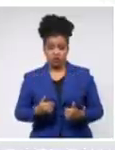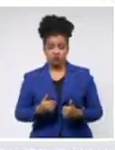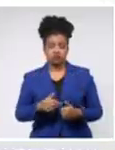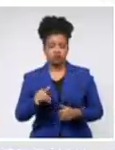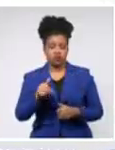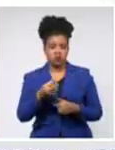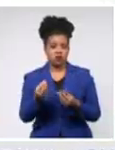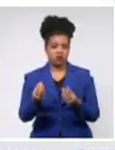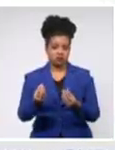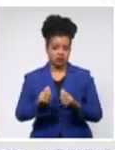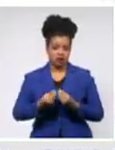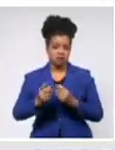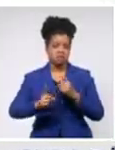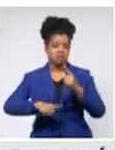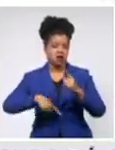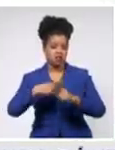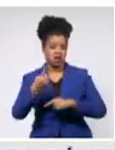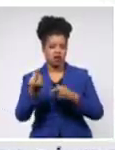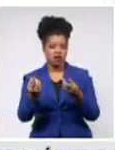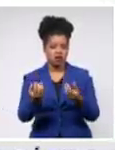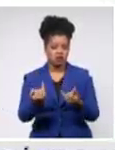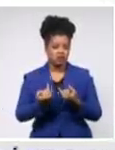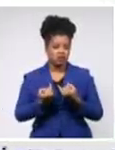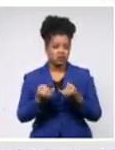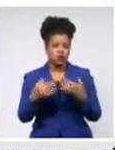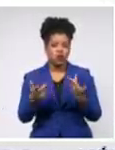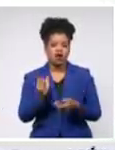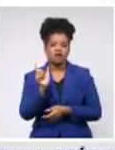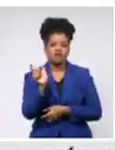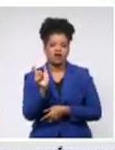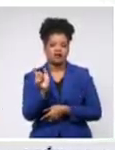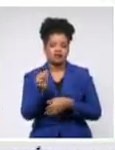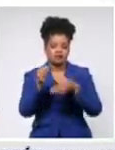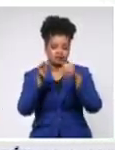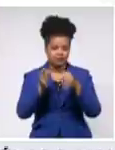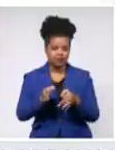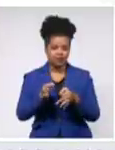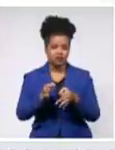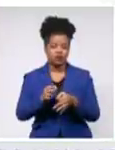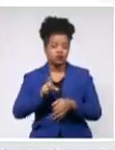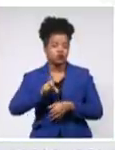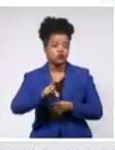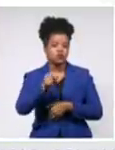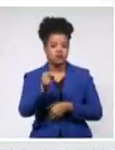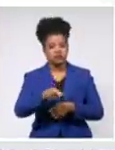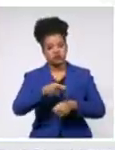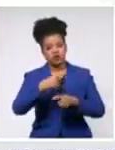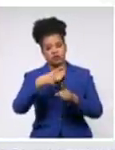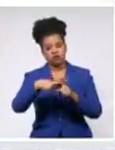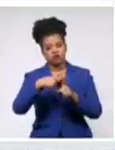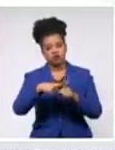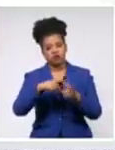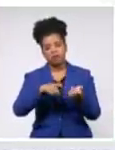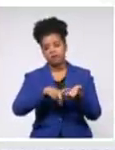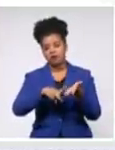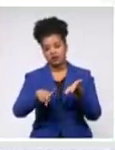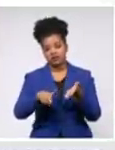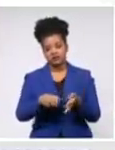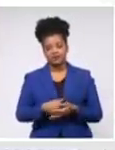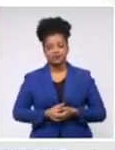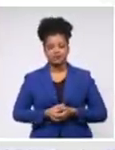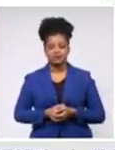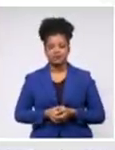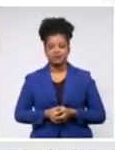mañana cuál es la fecha exacta del último caso de estos territorios.